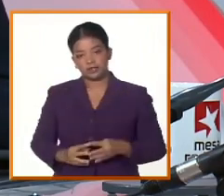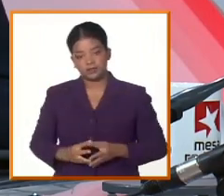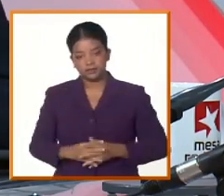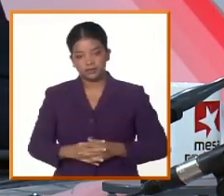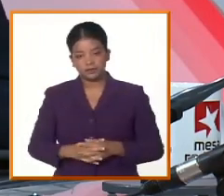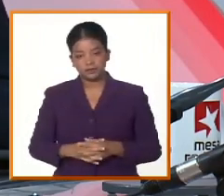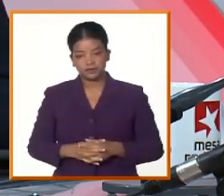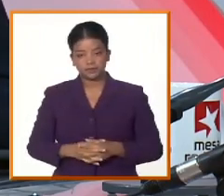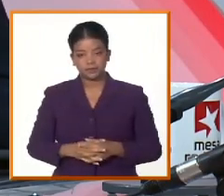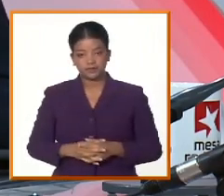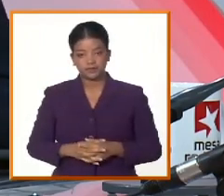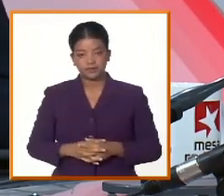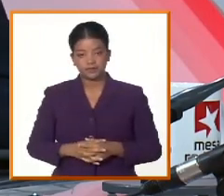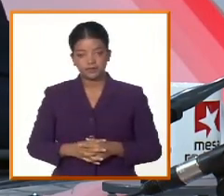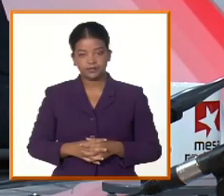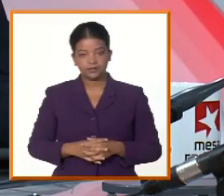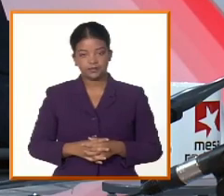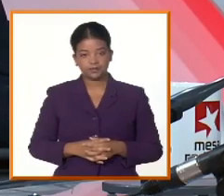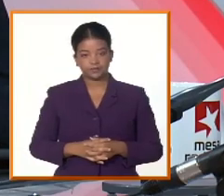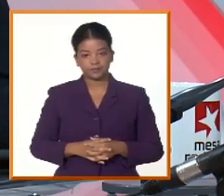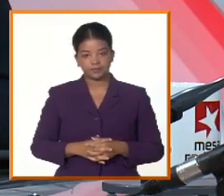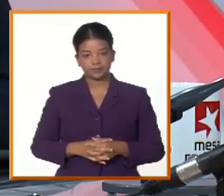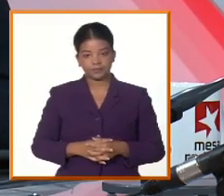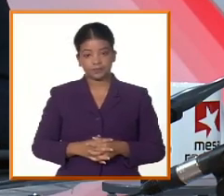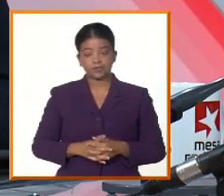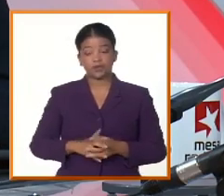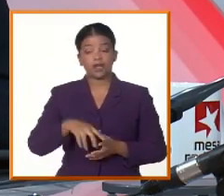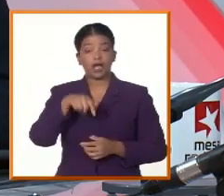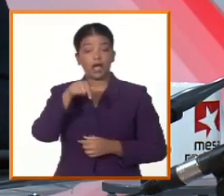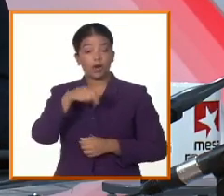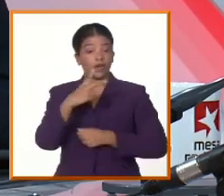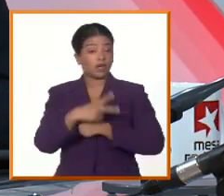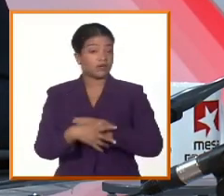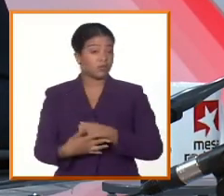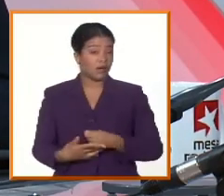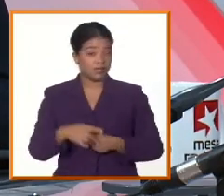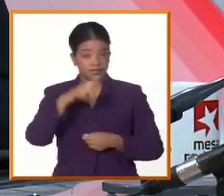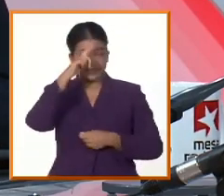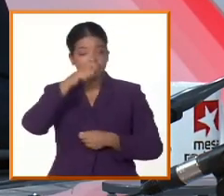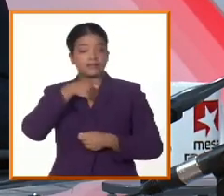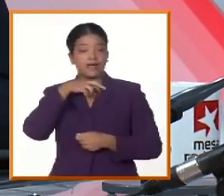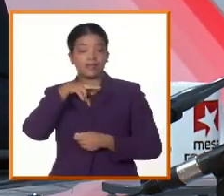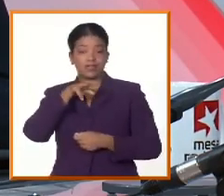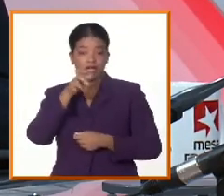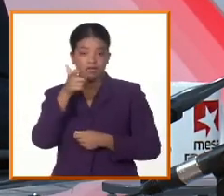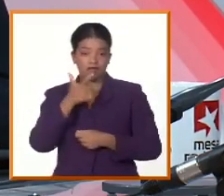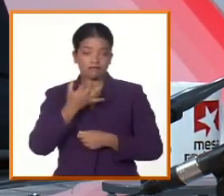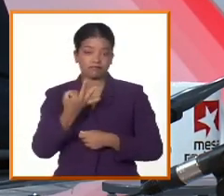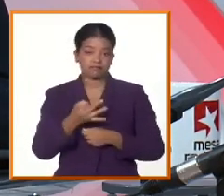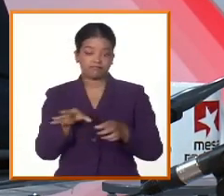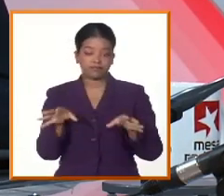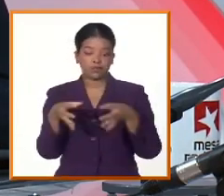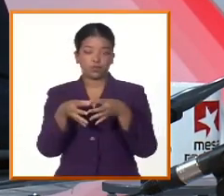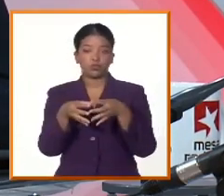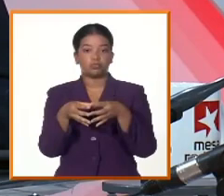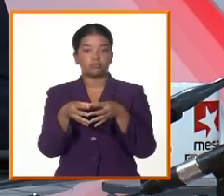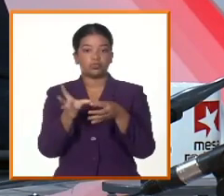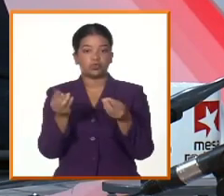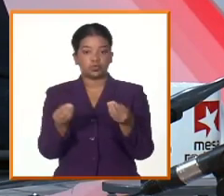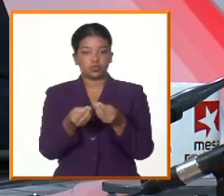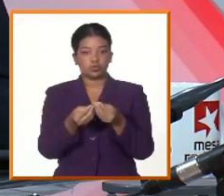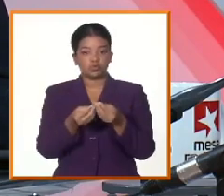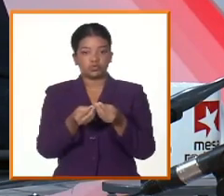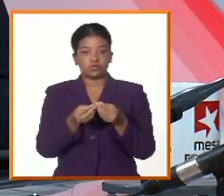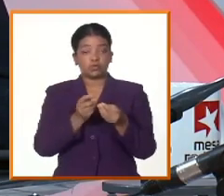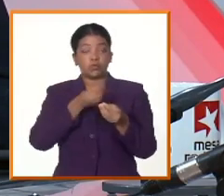con nuestro país ahora está en Serbia acompañado de la delegación oficial que ha estado en este viaje y que